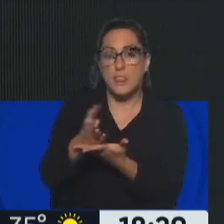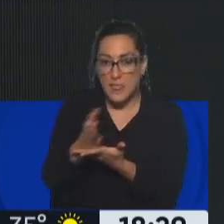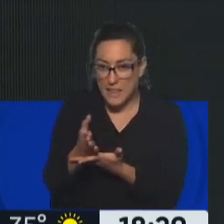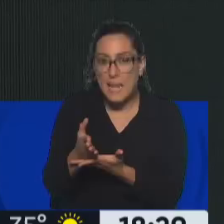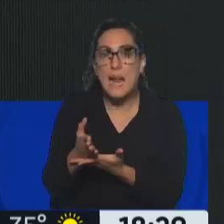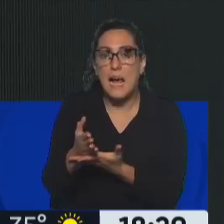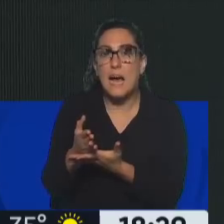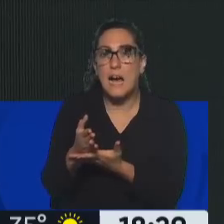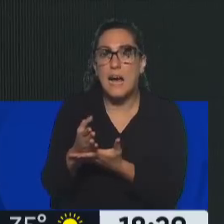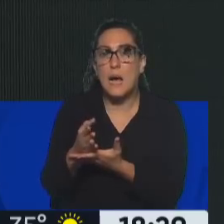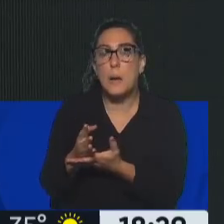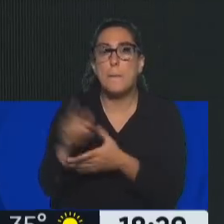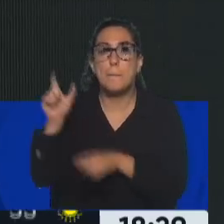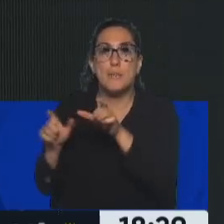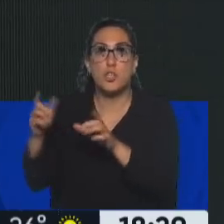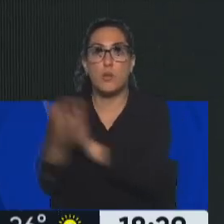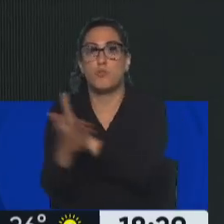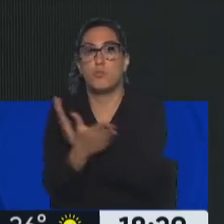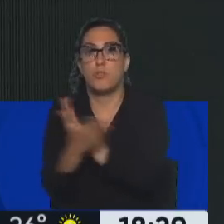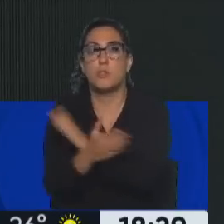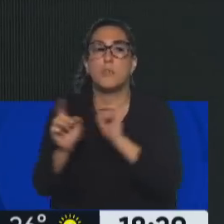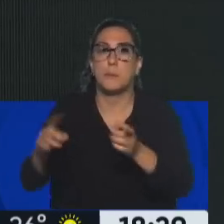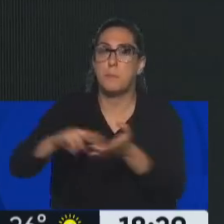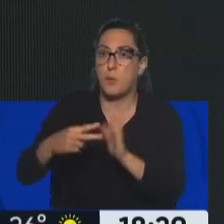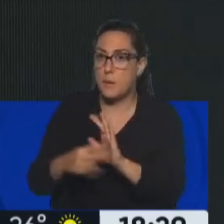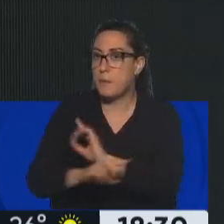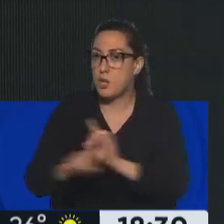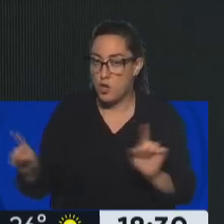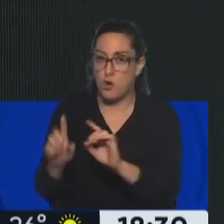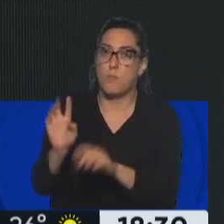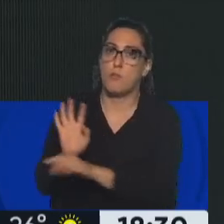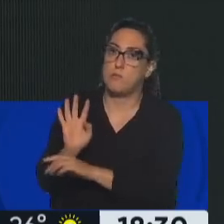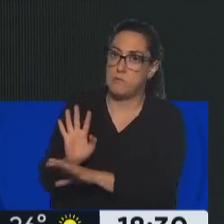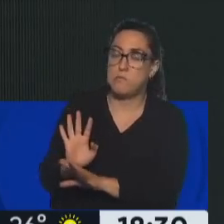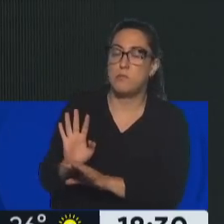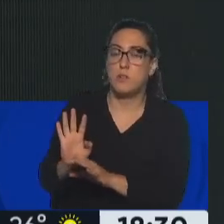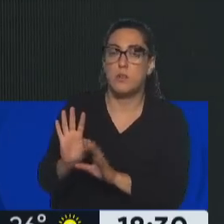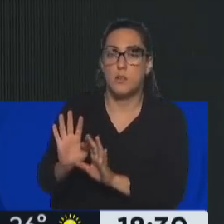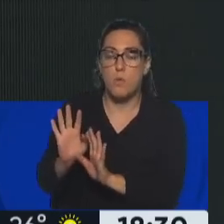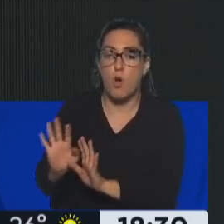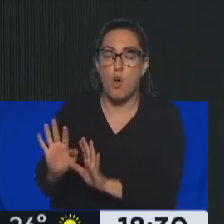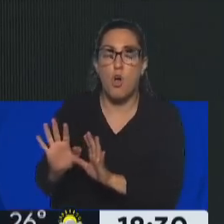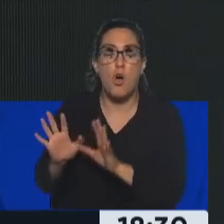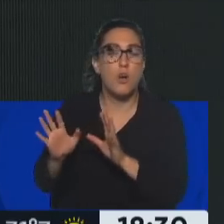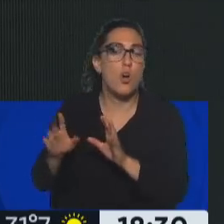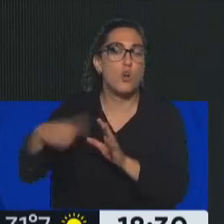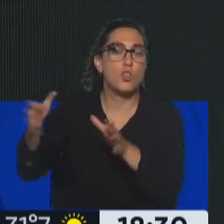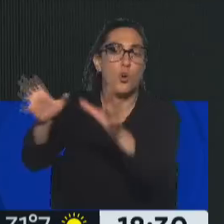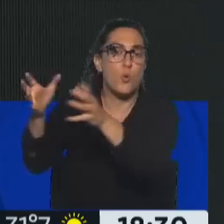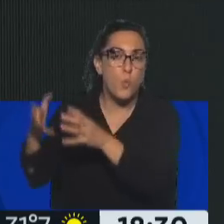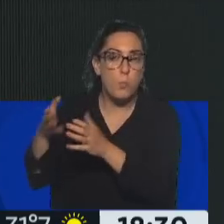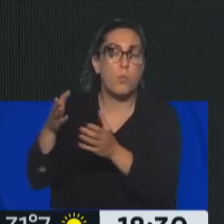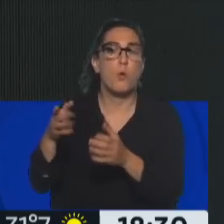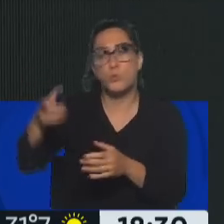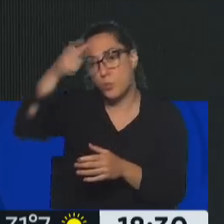se traslade ni más población ni tampoco conflicto. Contener sobre todo a aquellos otros grupos que lindan con Turquía,